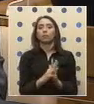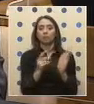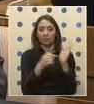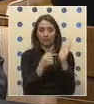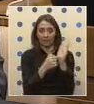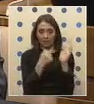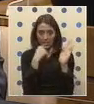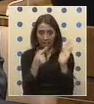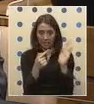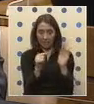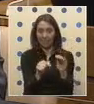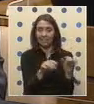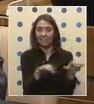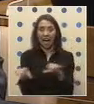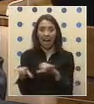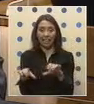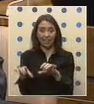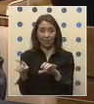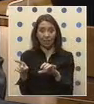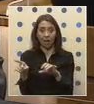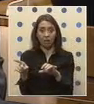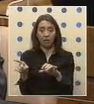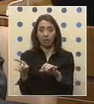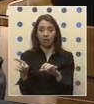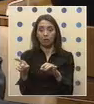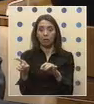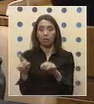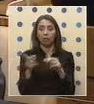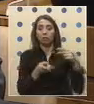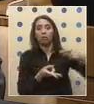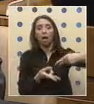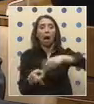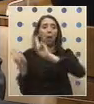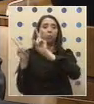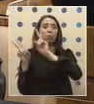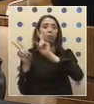que estas actividades finalmente son autorizadas.